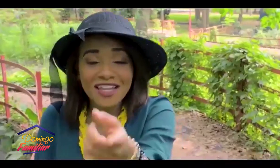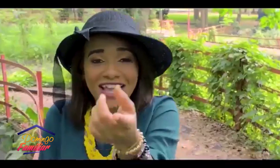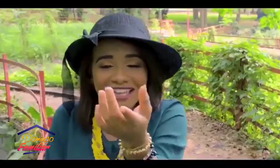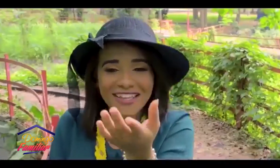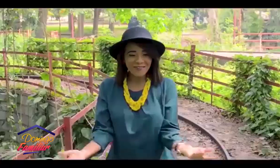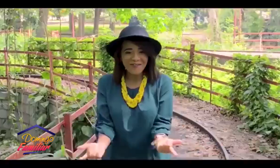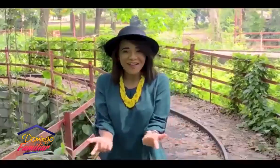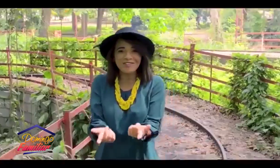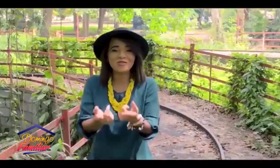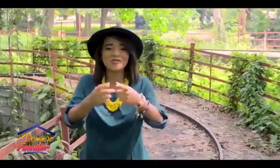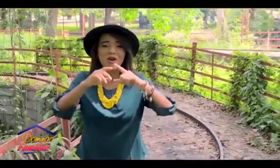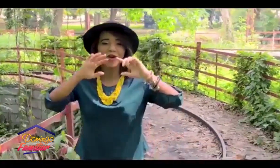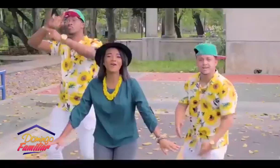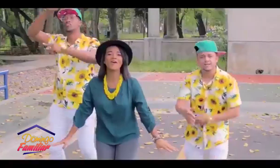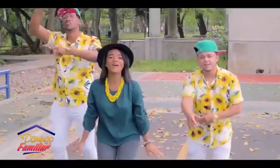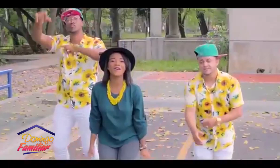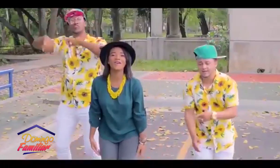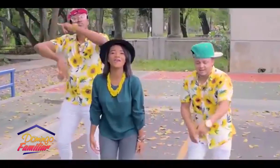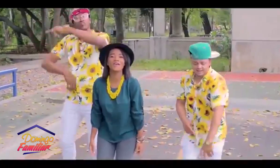Sigo yo al caído, veo ahí tus